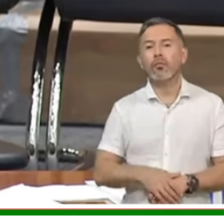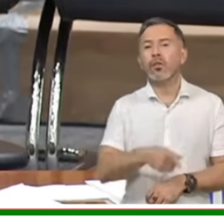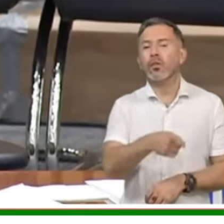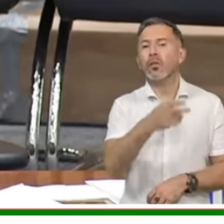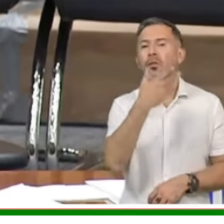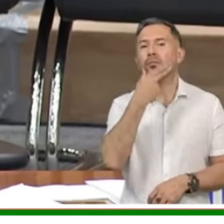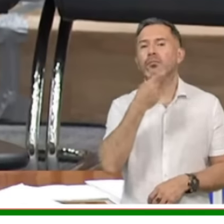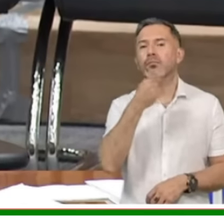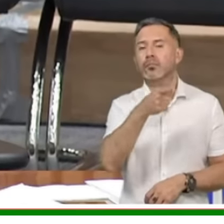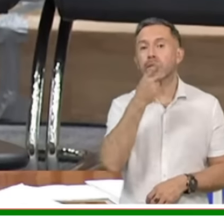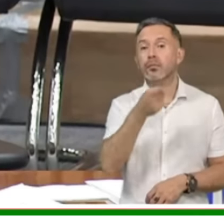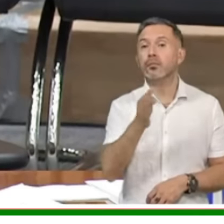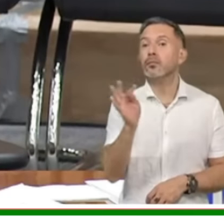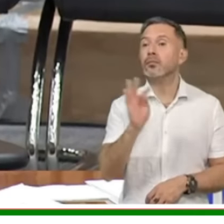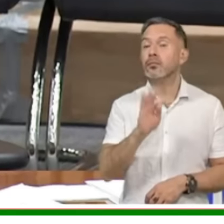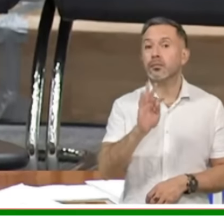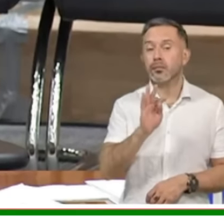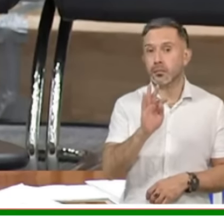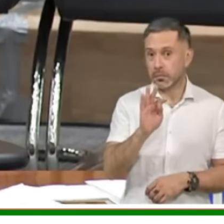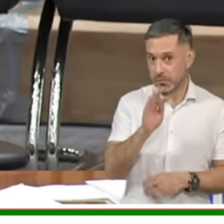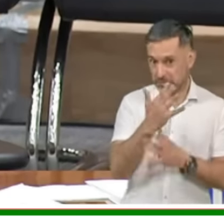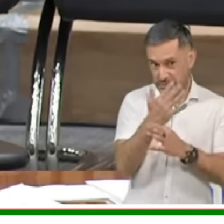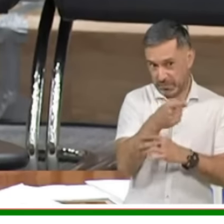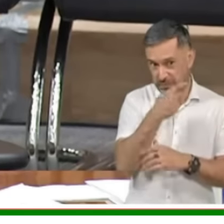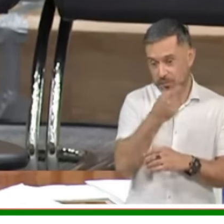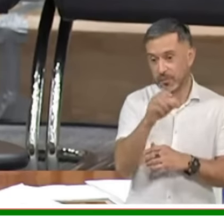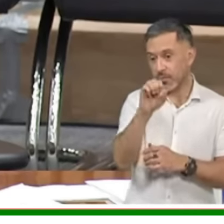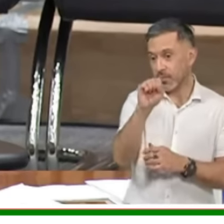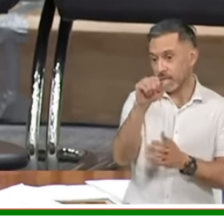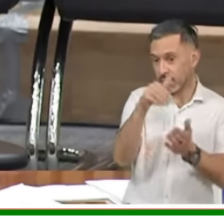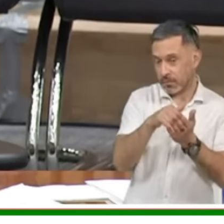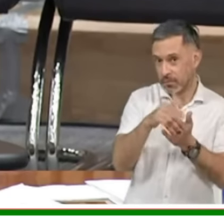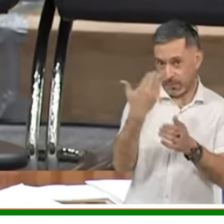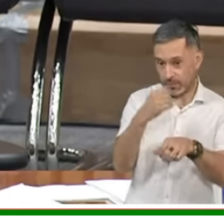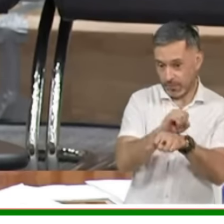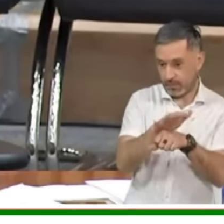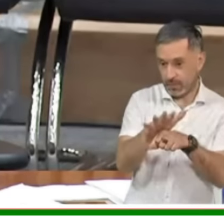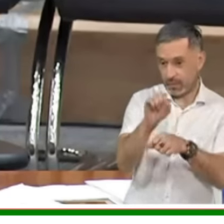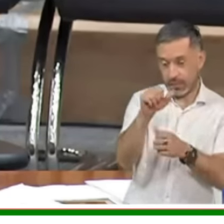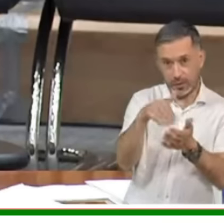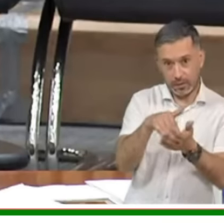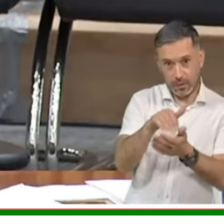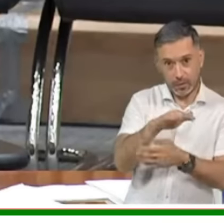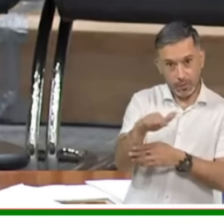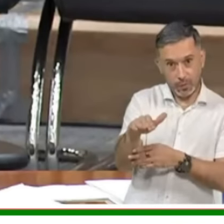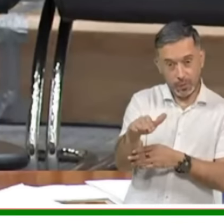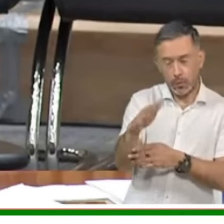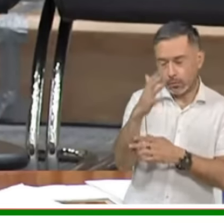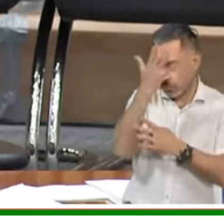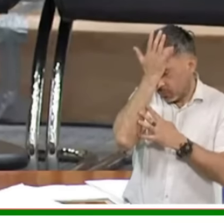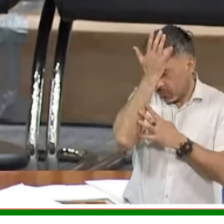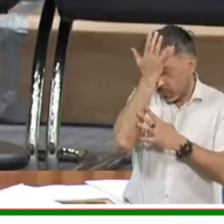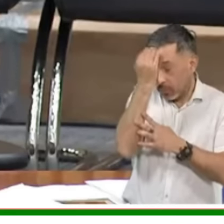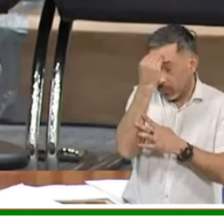una catástrofe si llegábamos a 60,000 muertos en la pandemia y